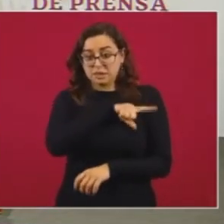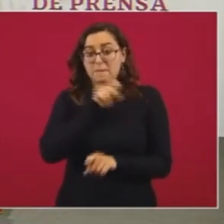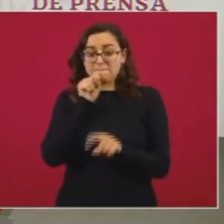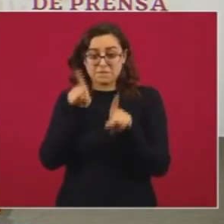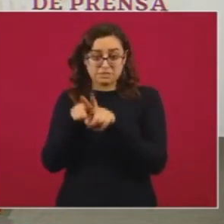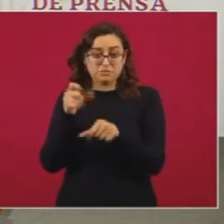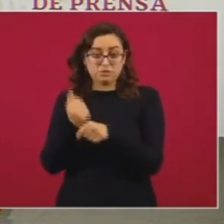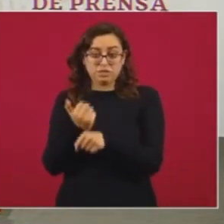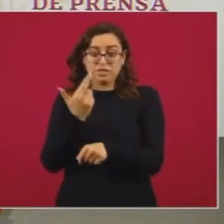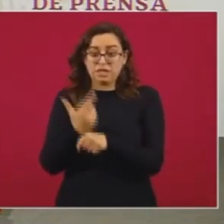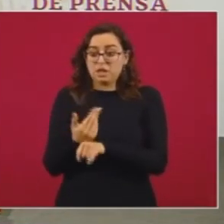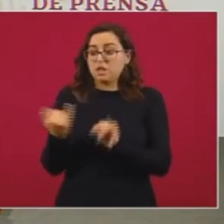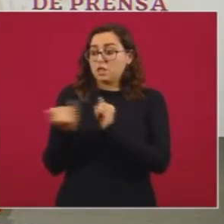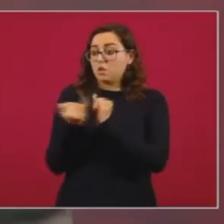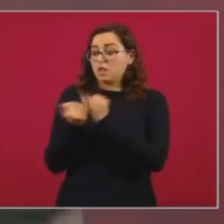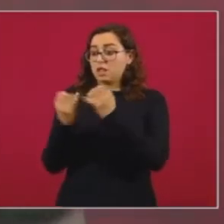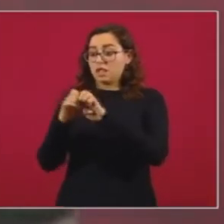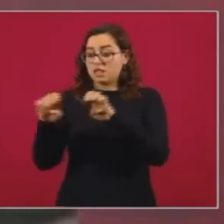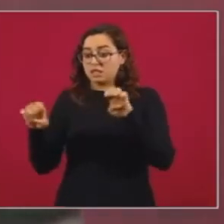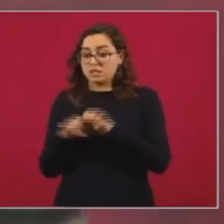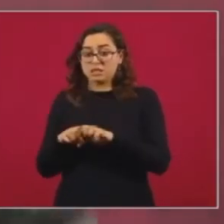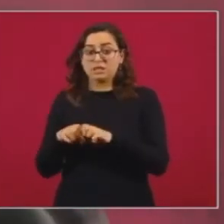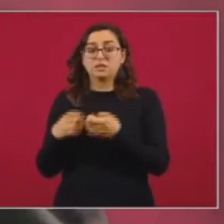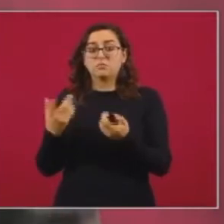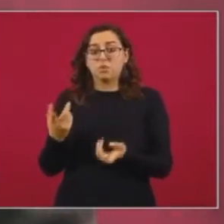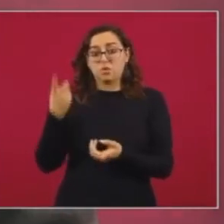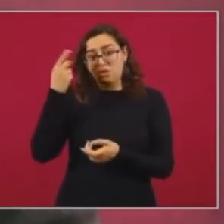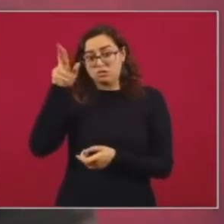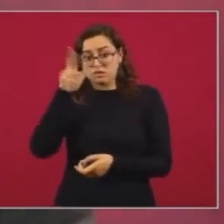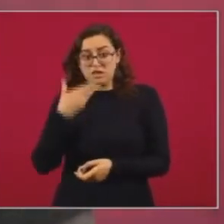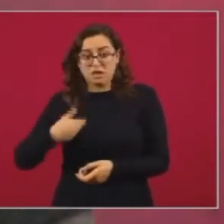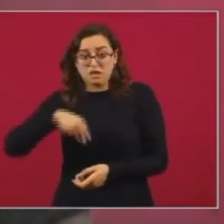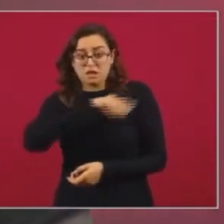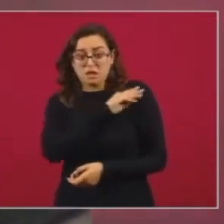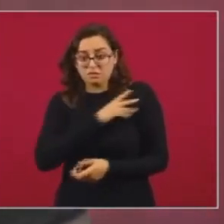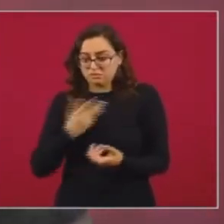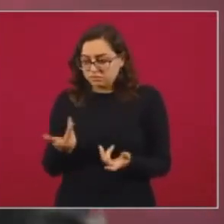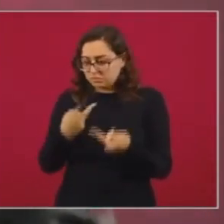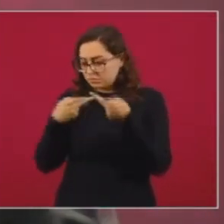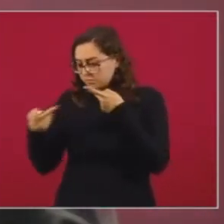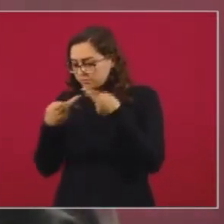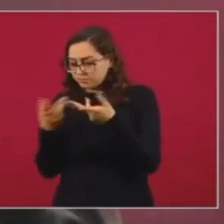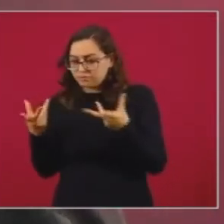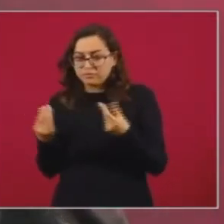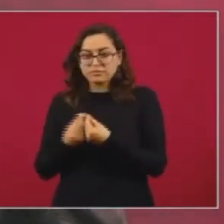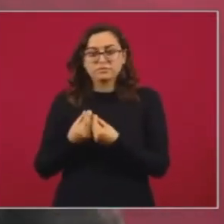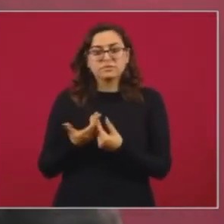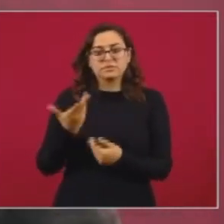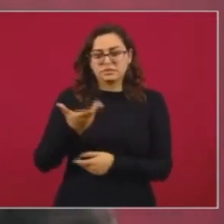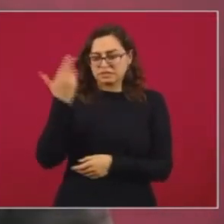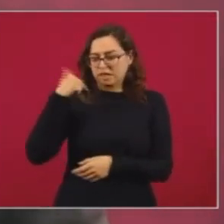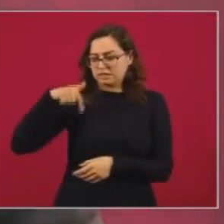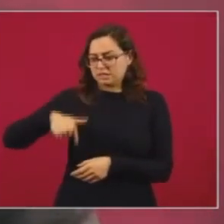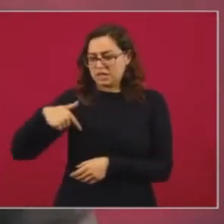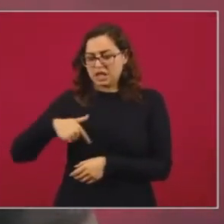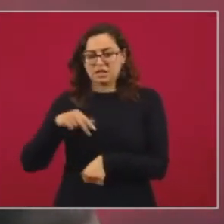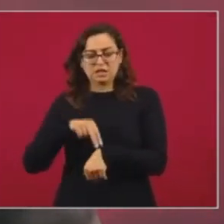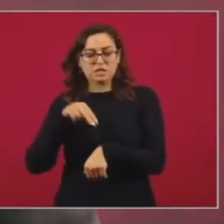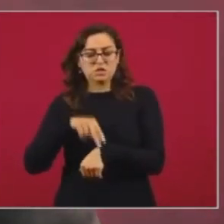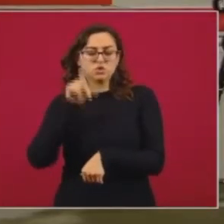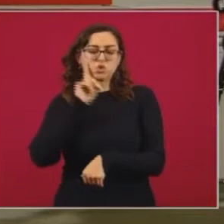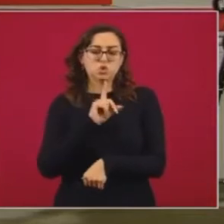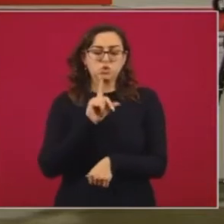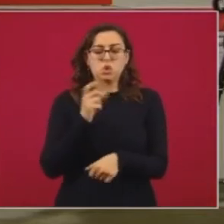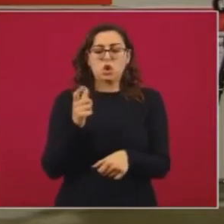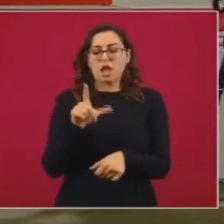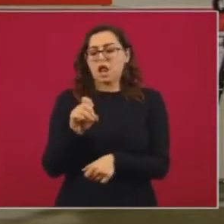equipo de la doctora Sheinbaum, y estuvimos viendo los avances de este plan conjunto que presentó aquí la doctora López Arellano, secretaria de